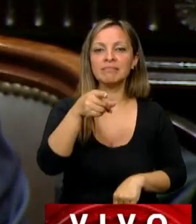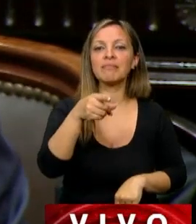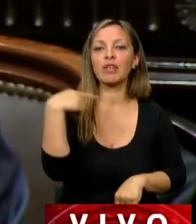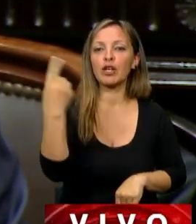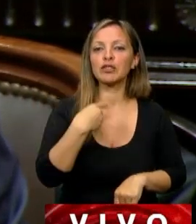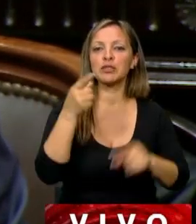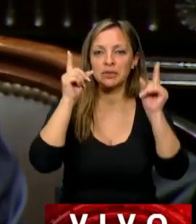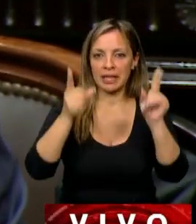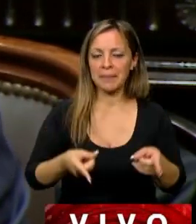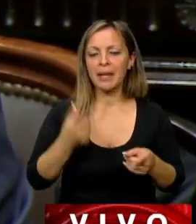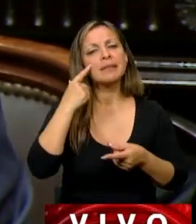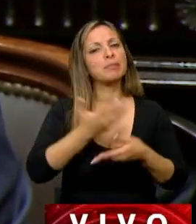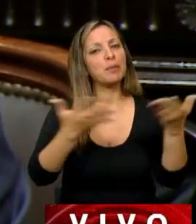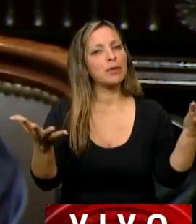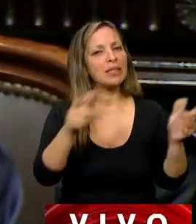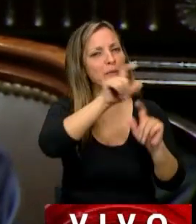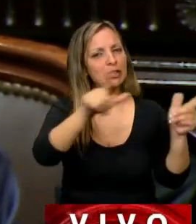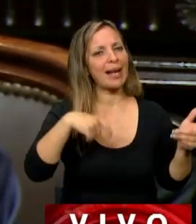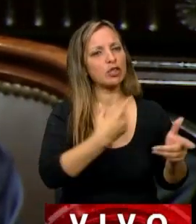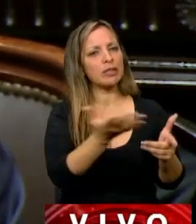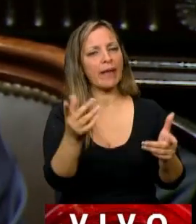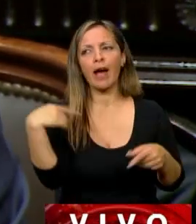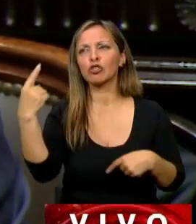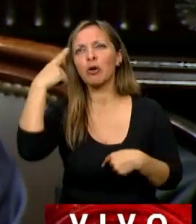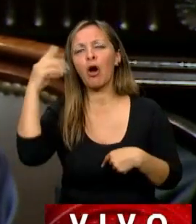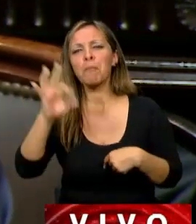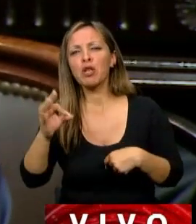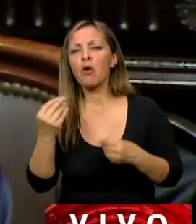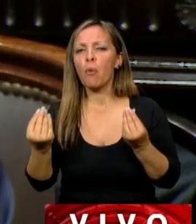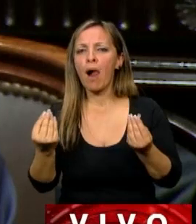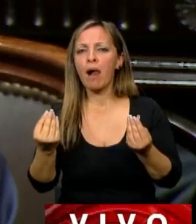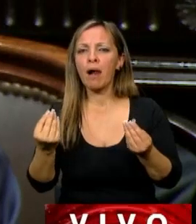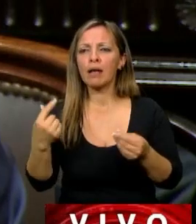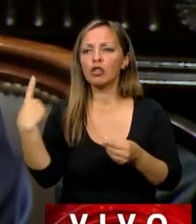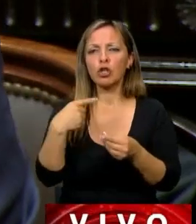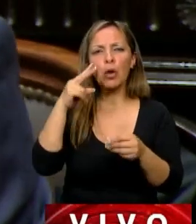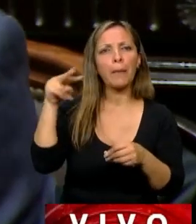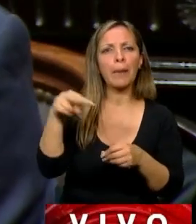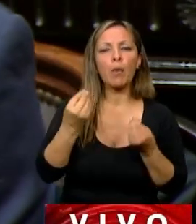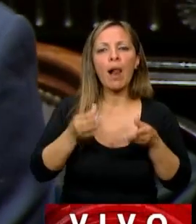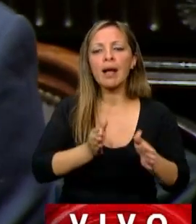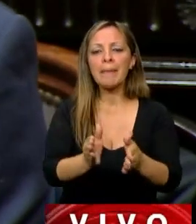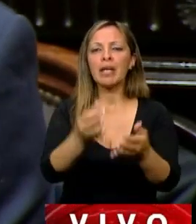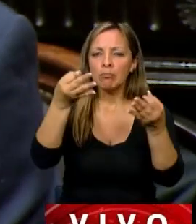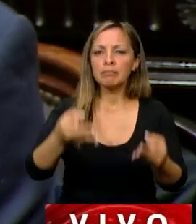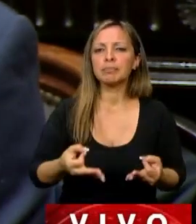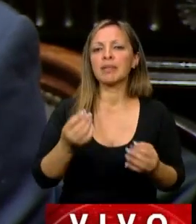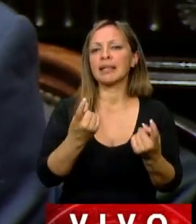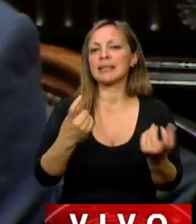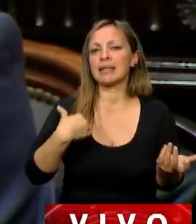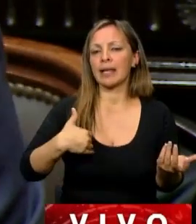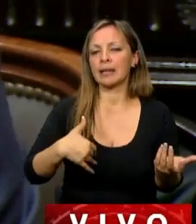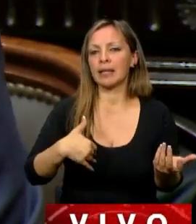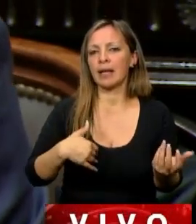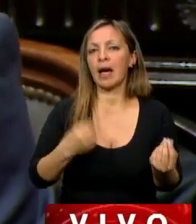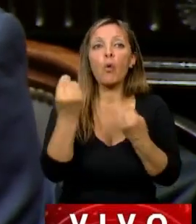dando señales a la sociedad de qué es lo que consideramos correcto, de cuál es el norte que necesita la Argentina y cuál es, por el contrario, el